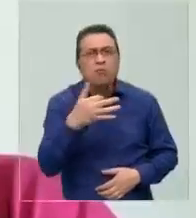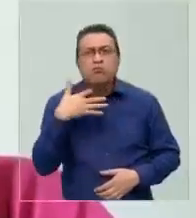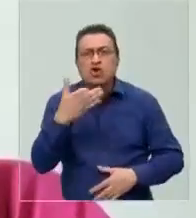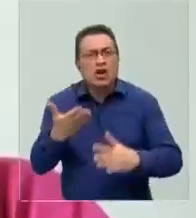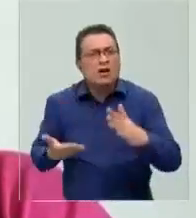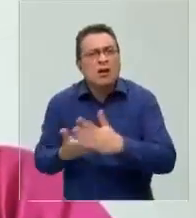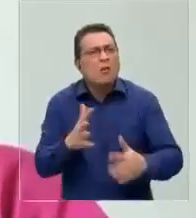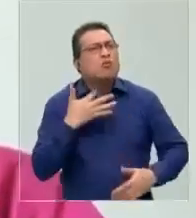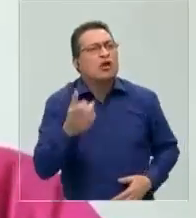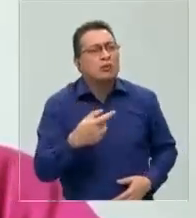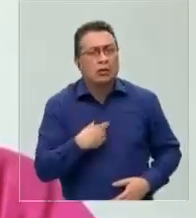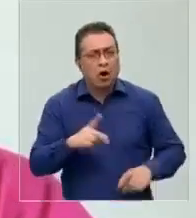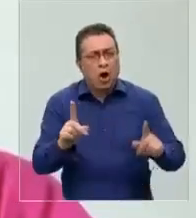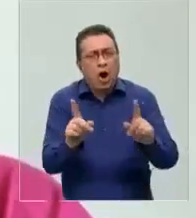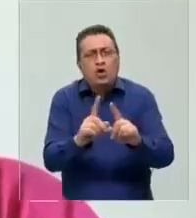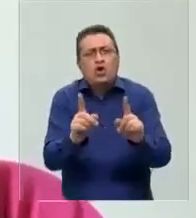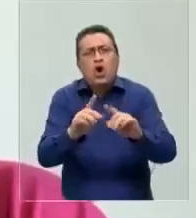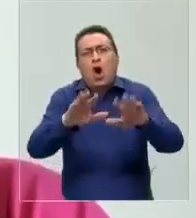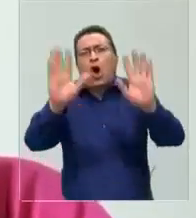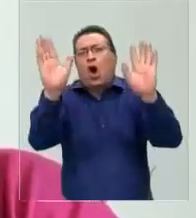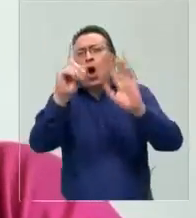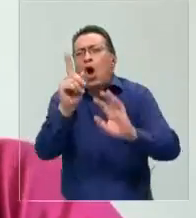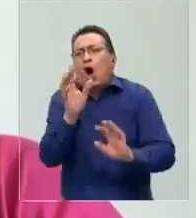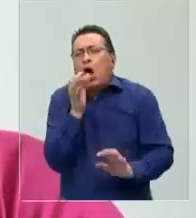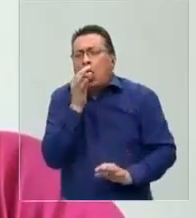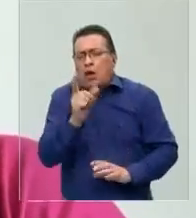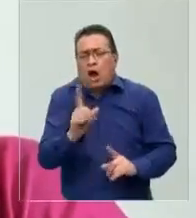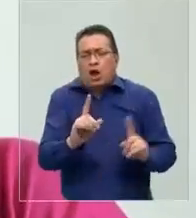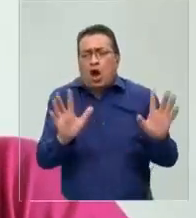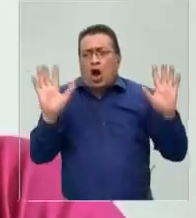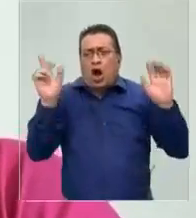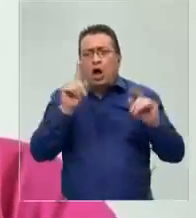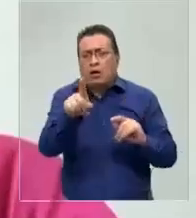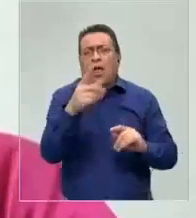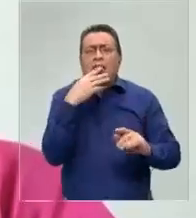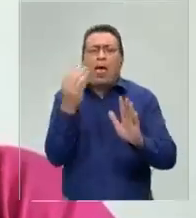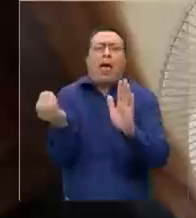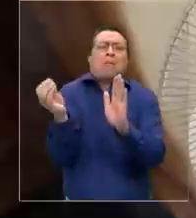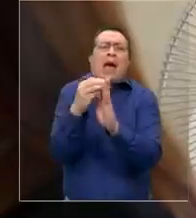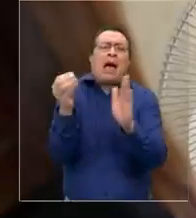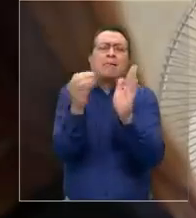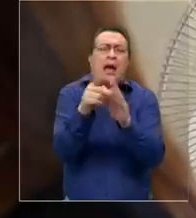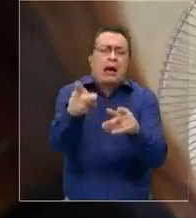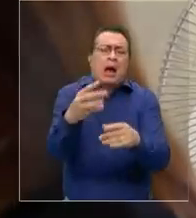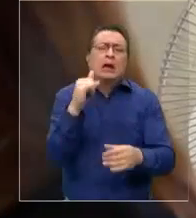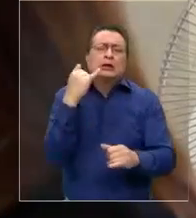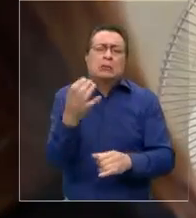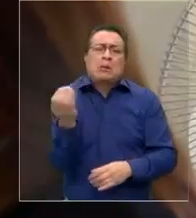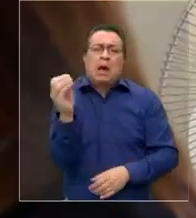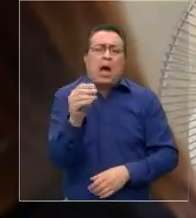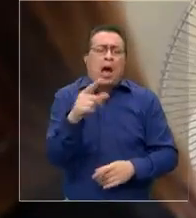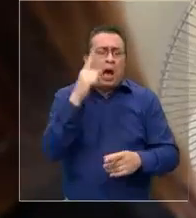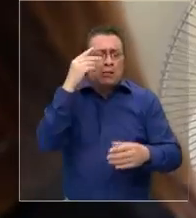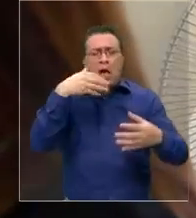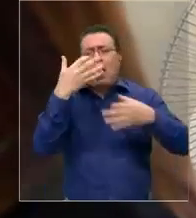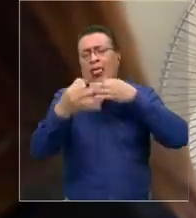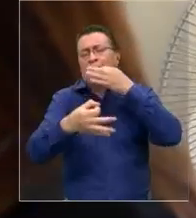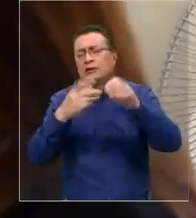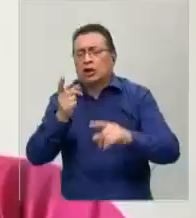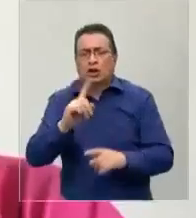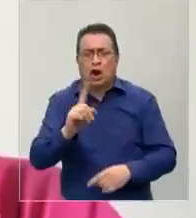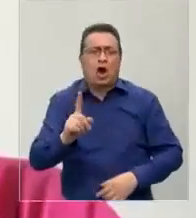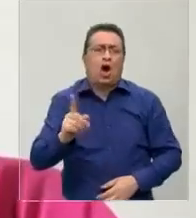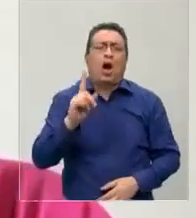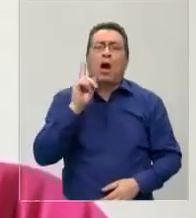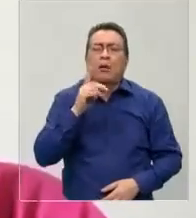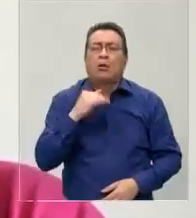No, me dijo, si fue María Jesús, tú eras la araca, por Dios, Catita, le dijo, ¿hasta cuándo la niña va a decir cosas así? No, Lelita,